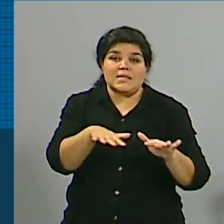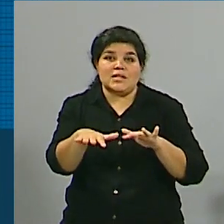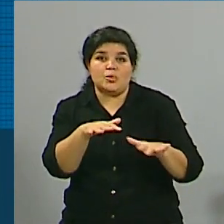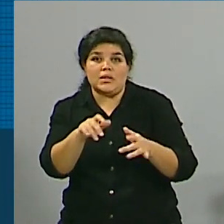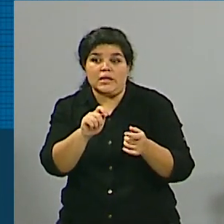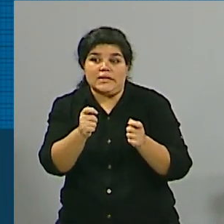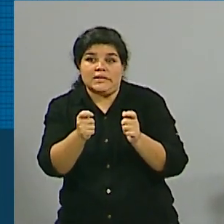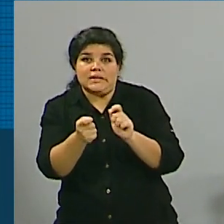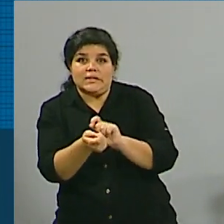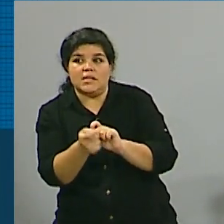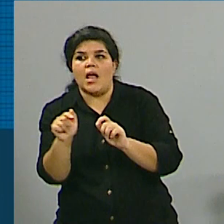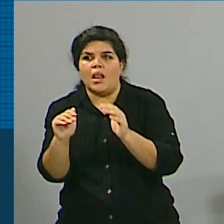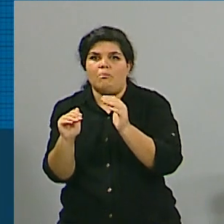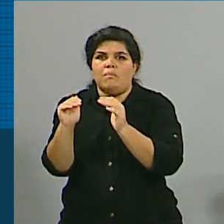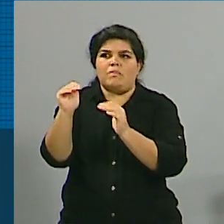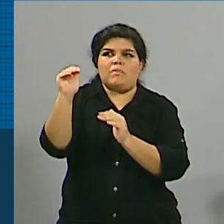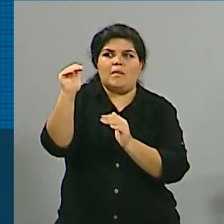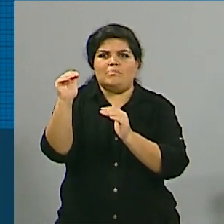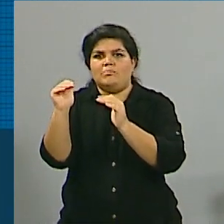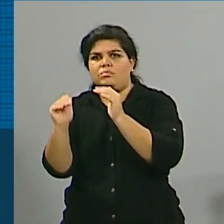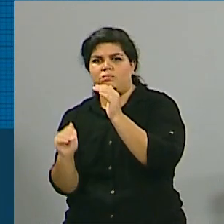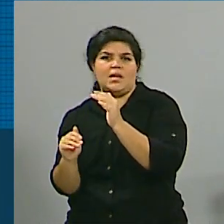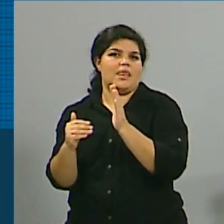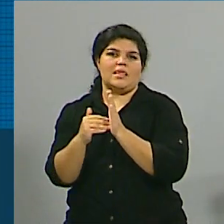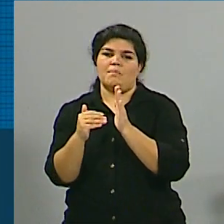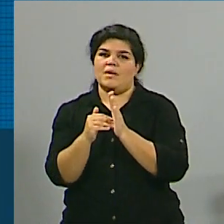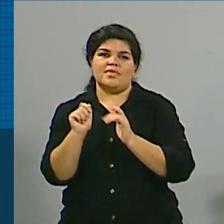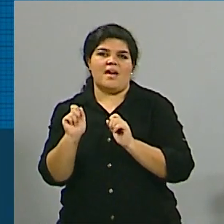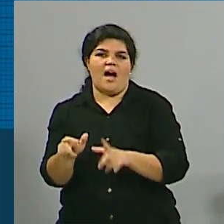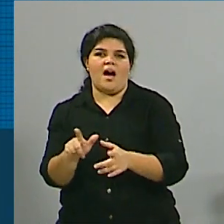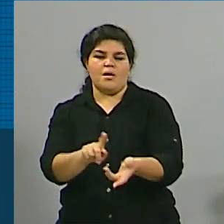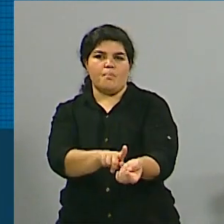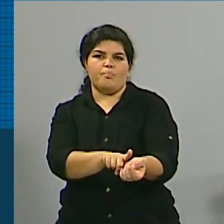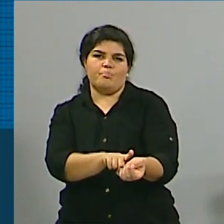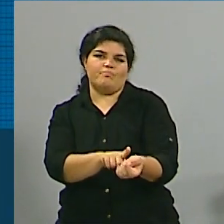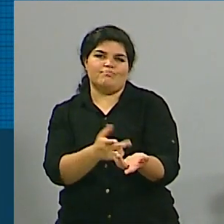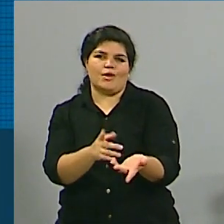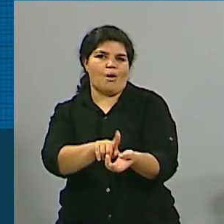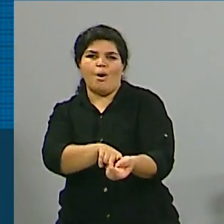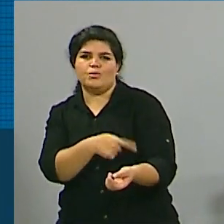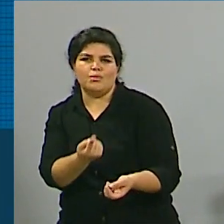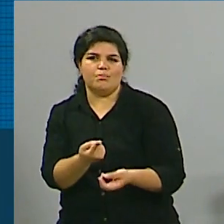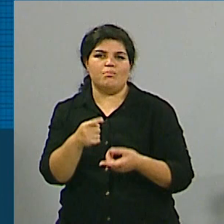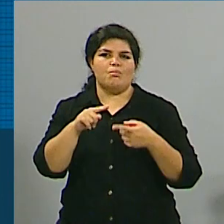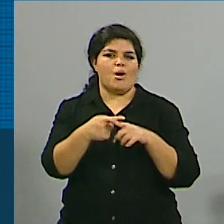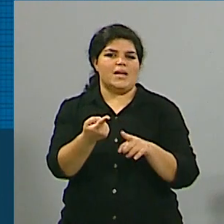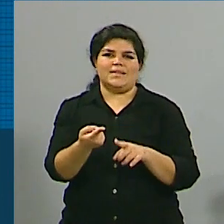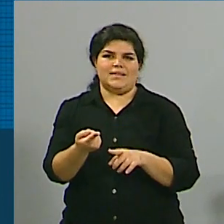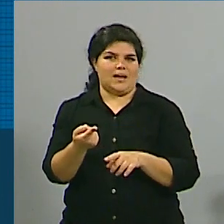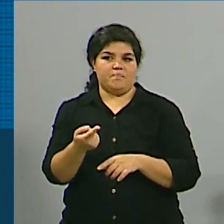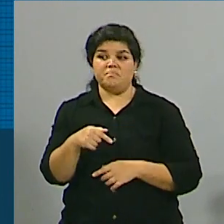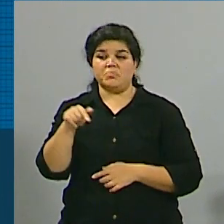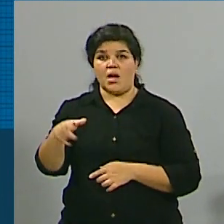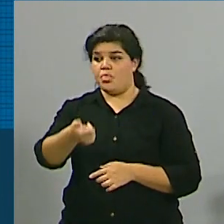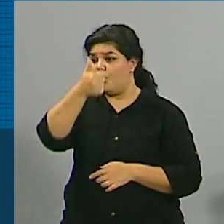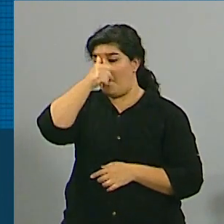controversiales a la tradicionalidad de la política argentina, como por ejemplo el día domingo que se estuvo hablando sobre